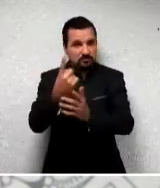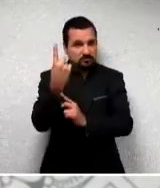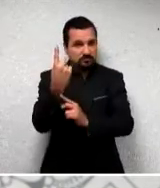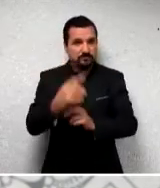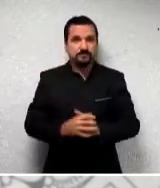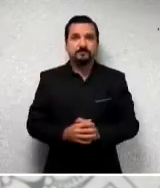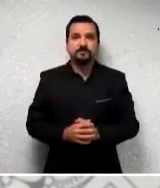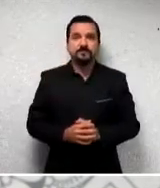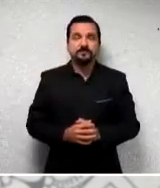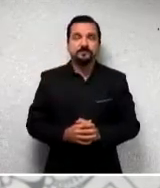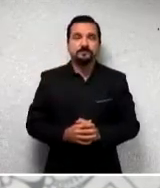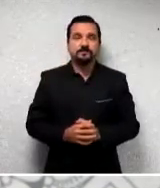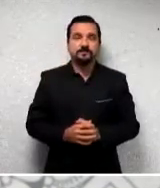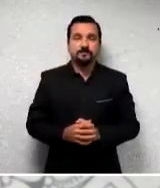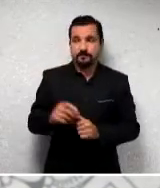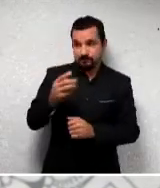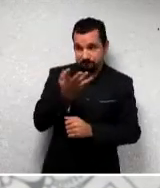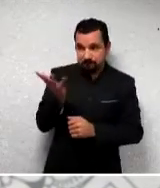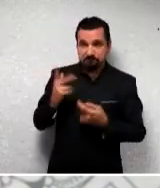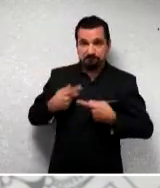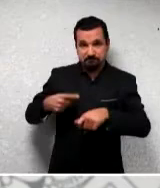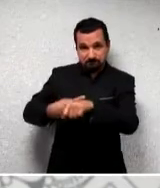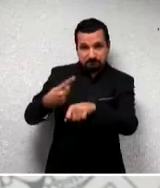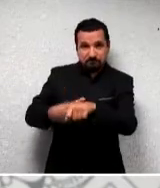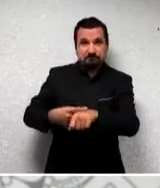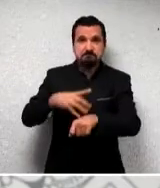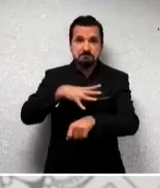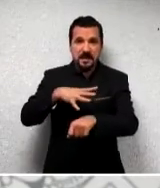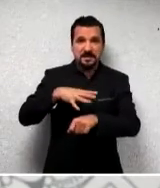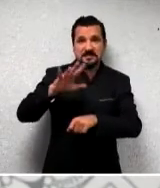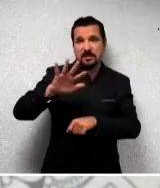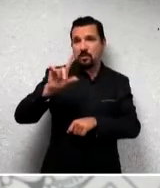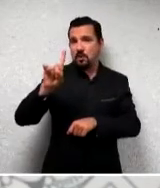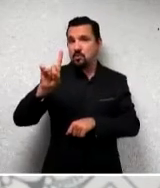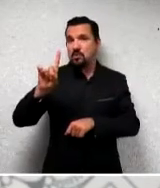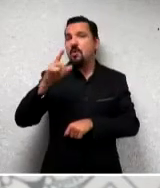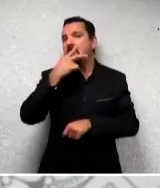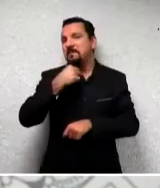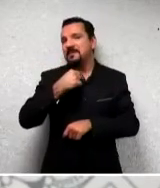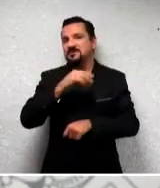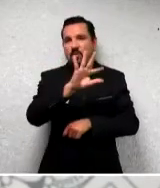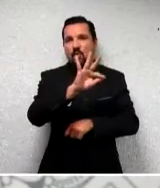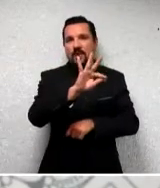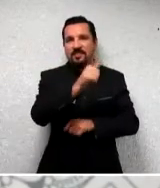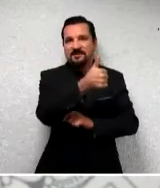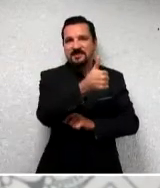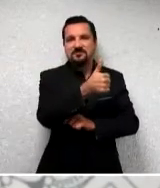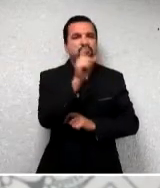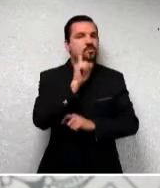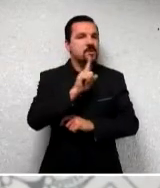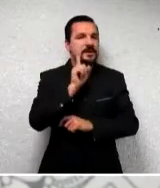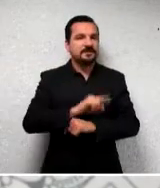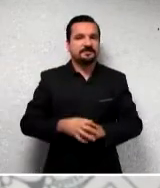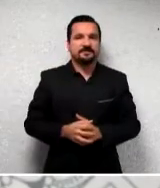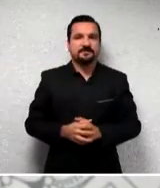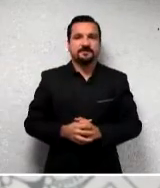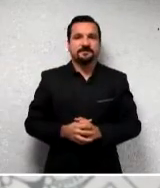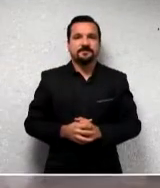los casos sucedieron en 51 hombres y 46 mujeres